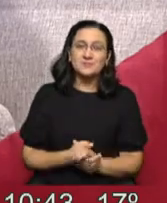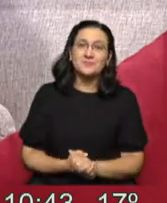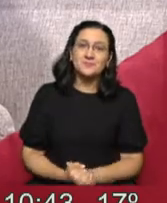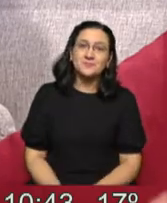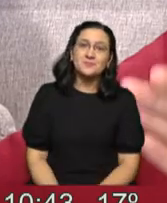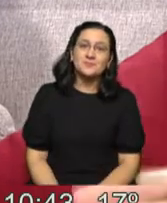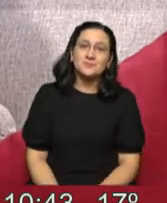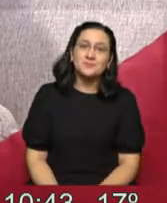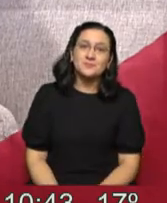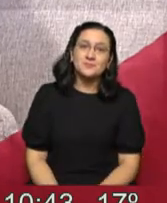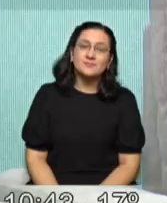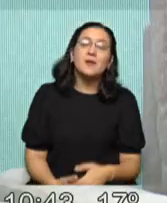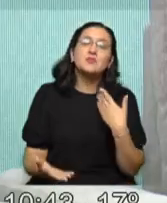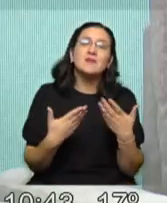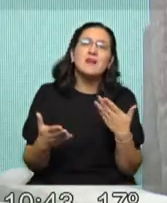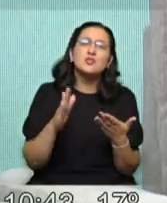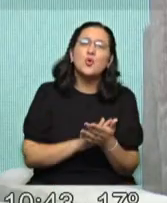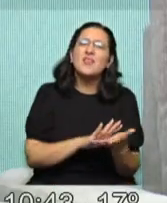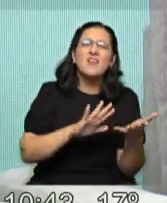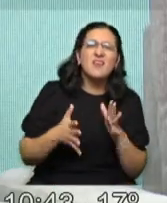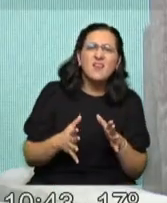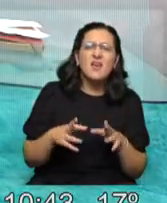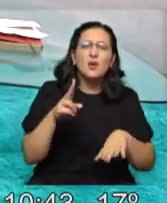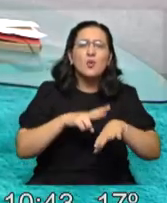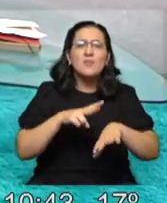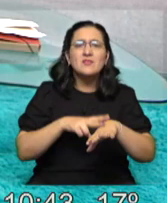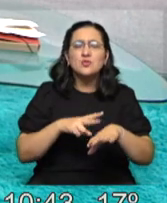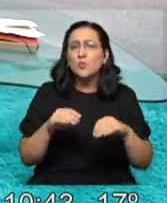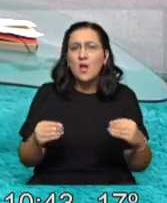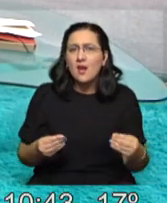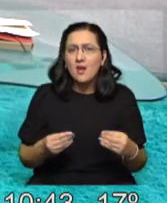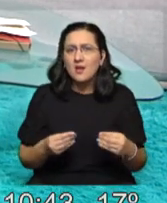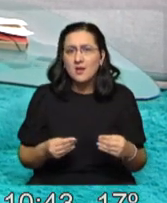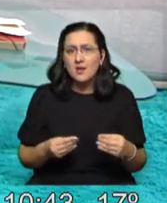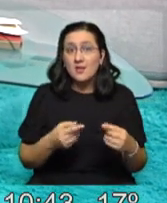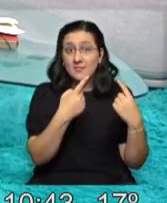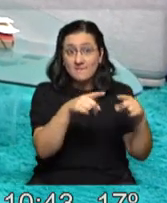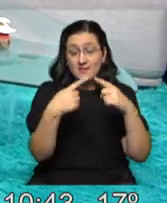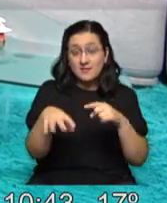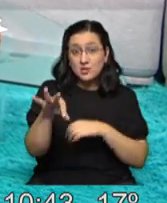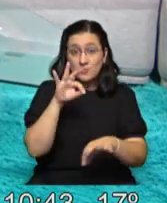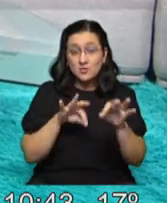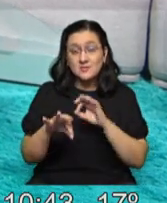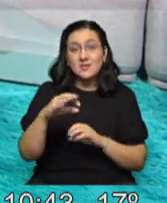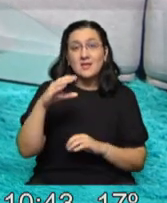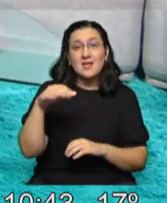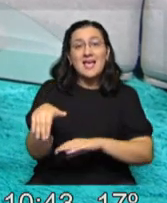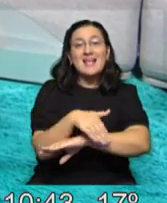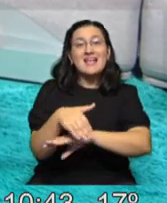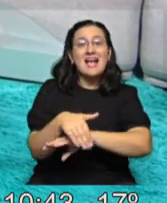vinimos. Bueno, ¿de qué vamos a hablar? ¿Qué vamos a recomendar? Hay opciones, para este fin de semana. Opciones varias. Para día de lluvia. Casa adentro,